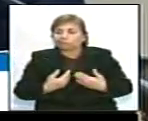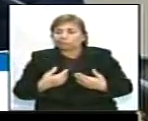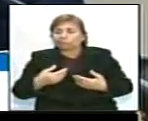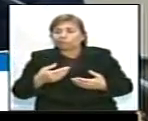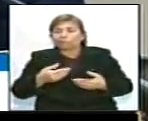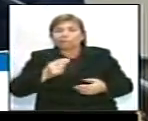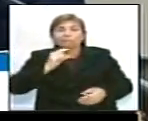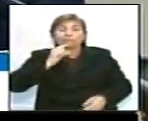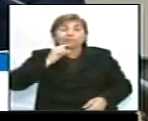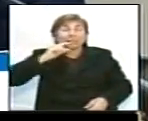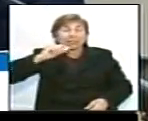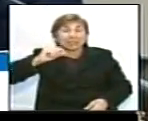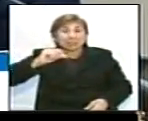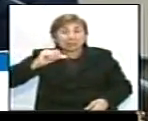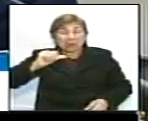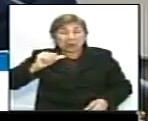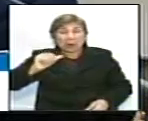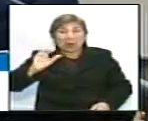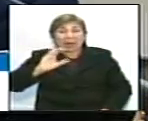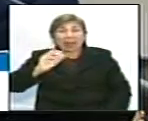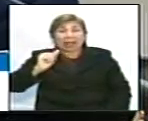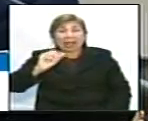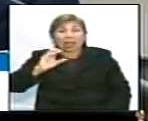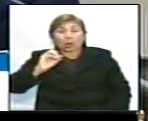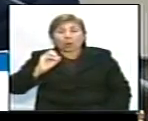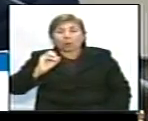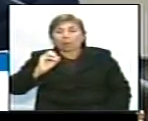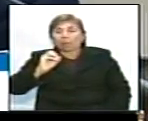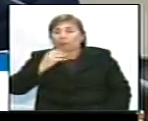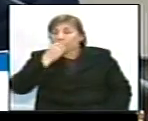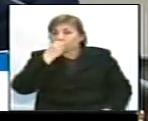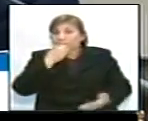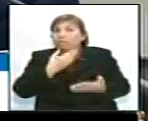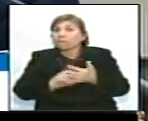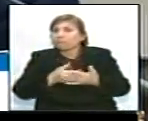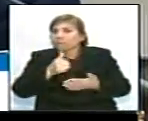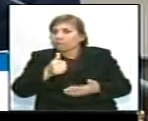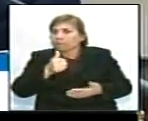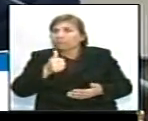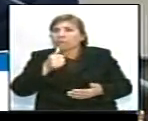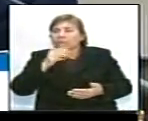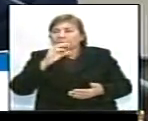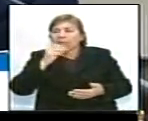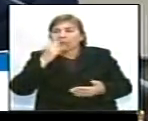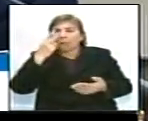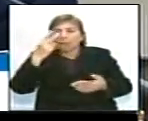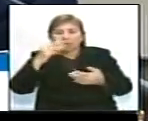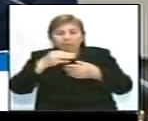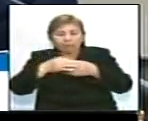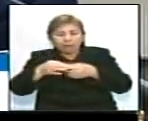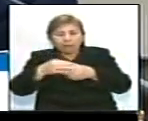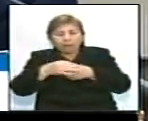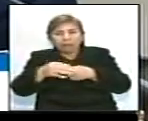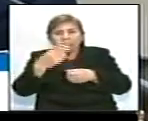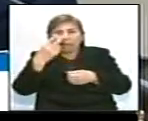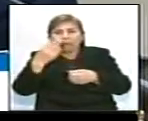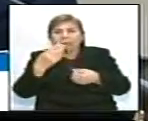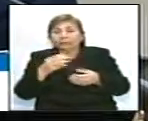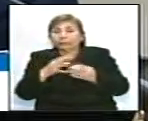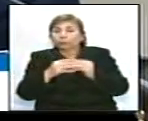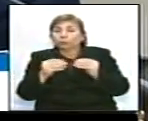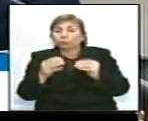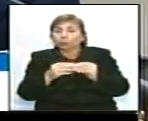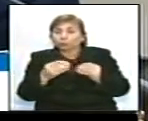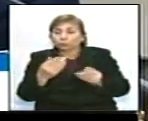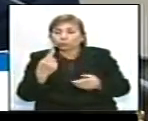el limón, inclusive el cacao. Tumbes tiene muy buena calidad de cacao, tiene 2 provincias donde se produce.